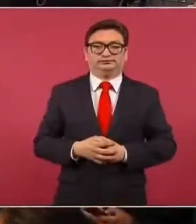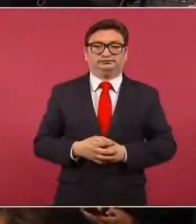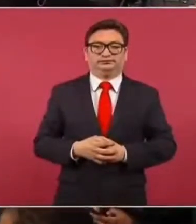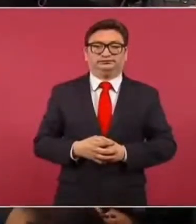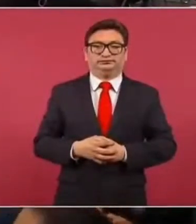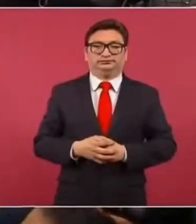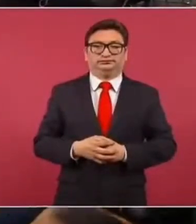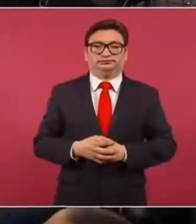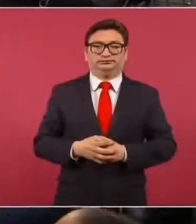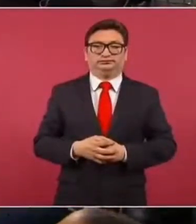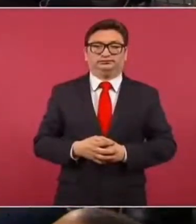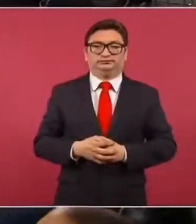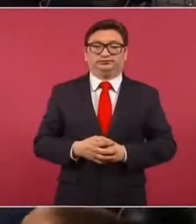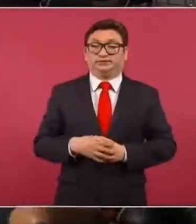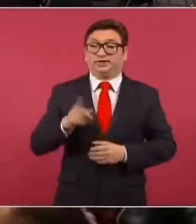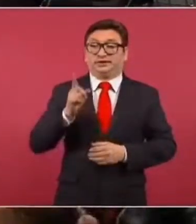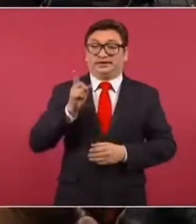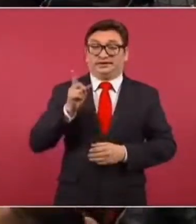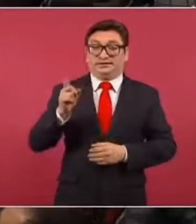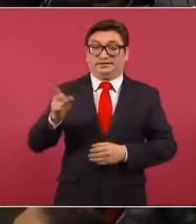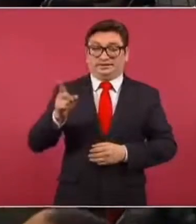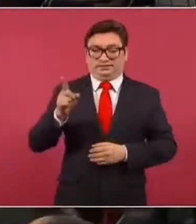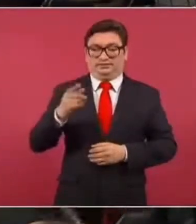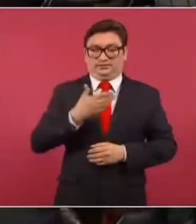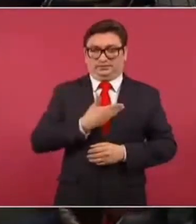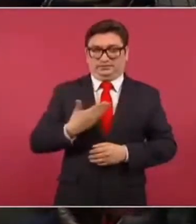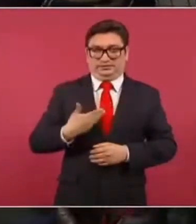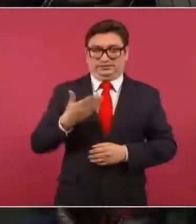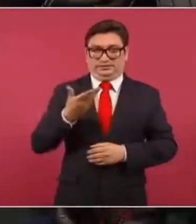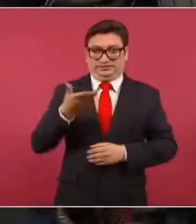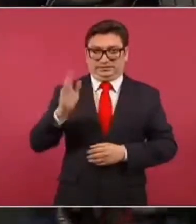y estaba el que se va de presidente